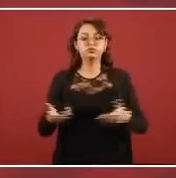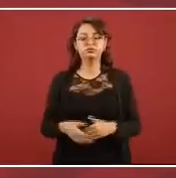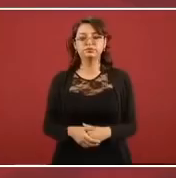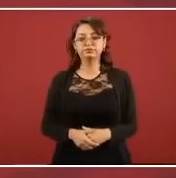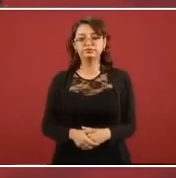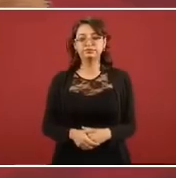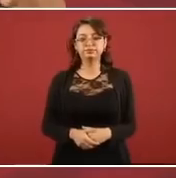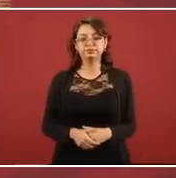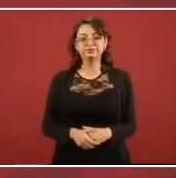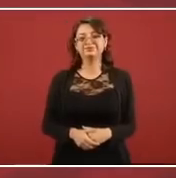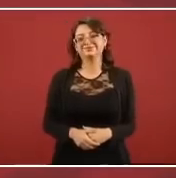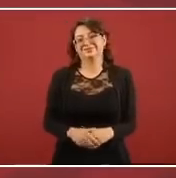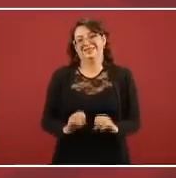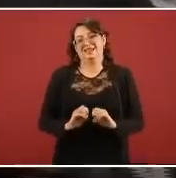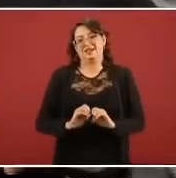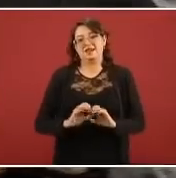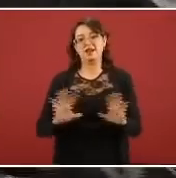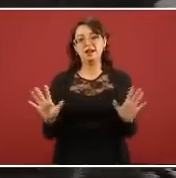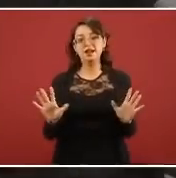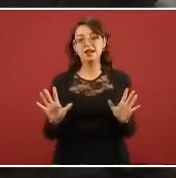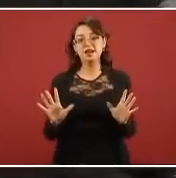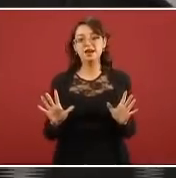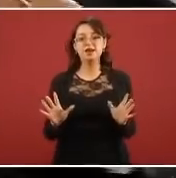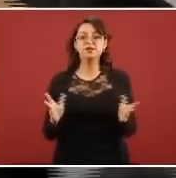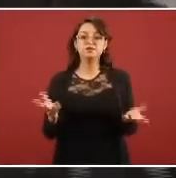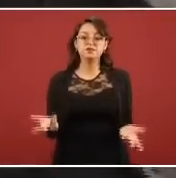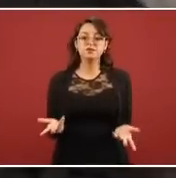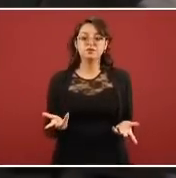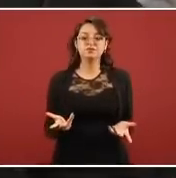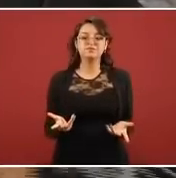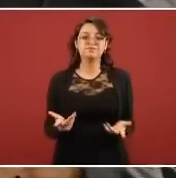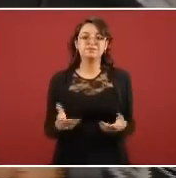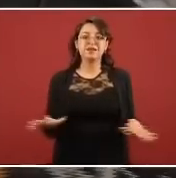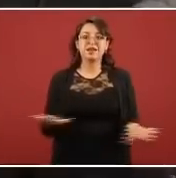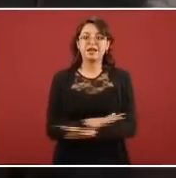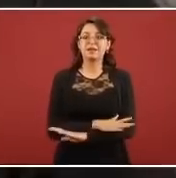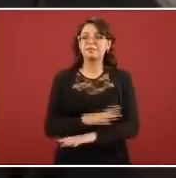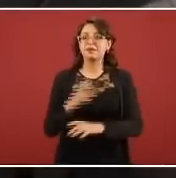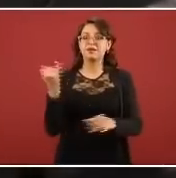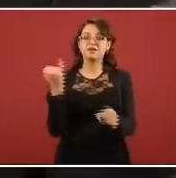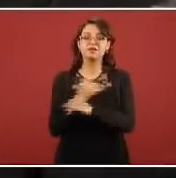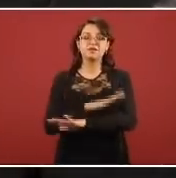y eso desde luego que ya alteró